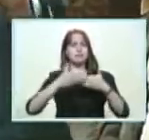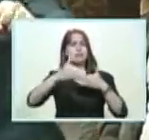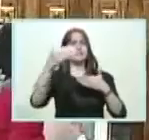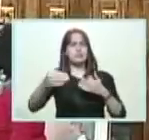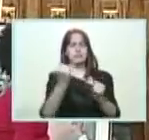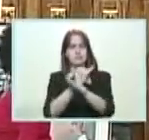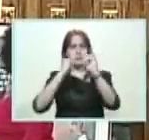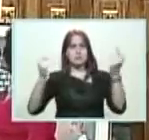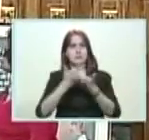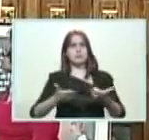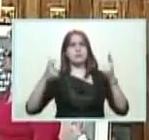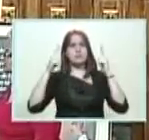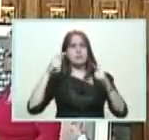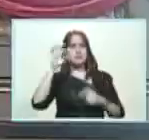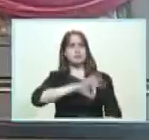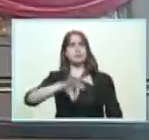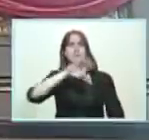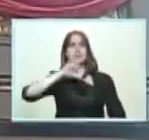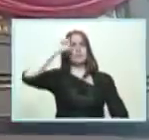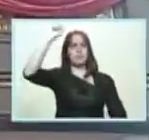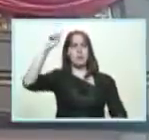¡Independencia y patria socialista!